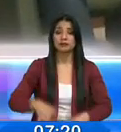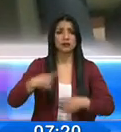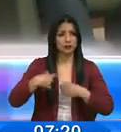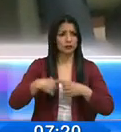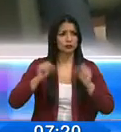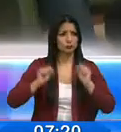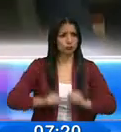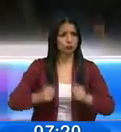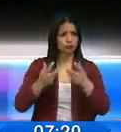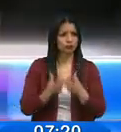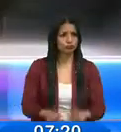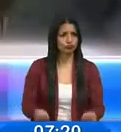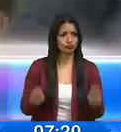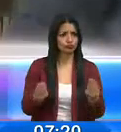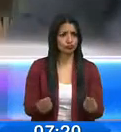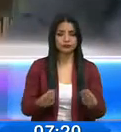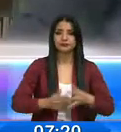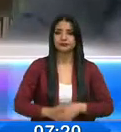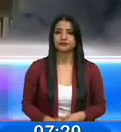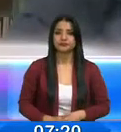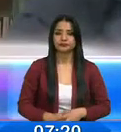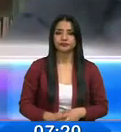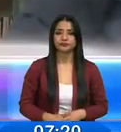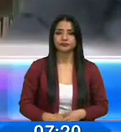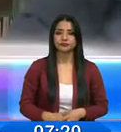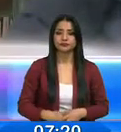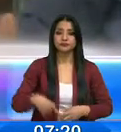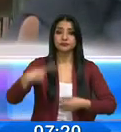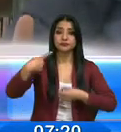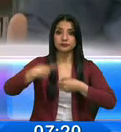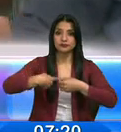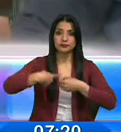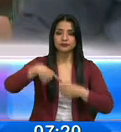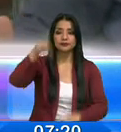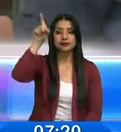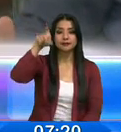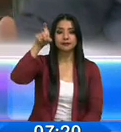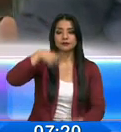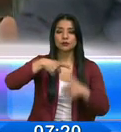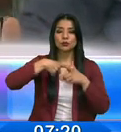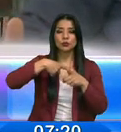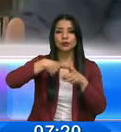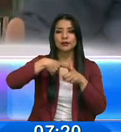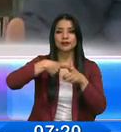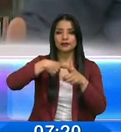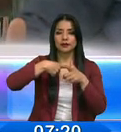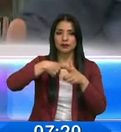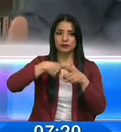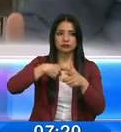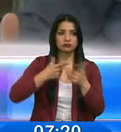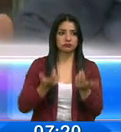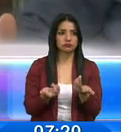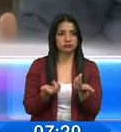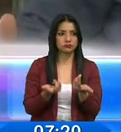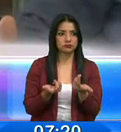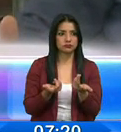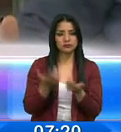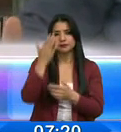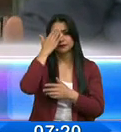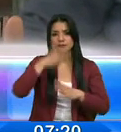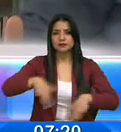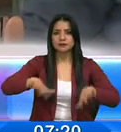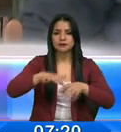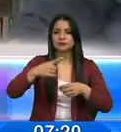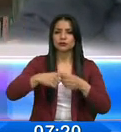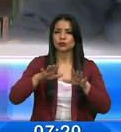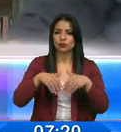los ecuatorianos. Porque Quito necesita con urgencia alguien que sepa manejar la ciudad, alguien